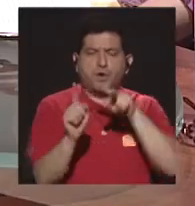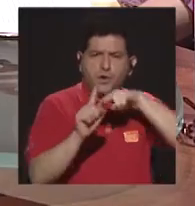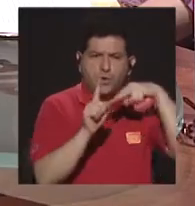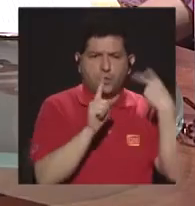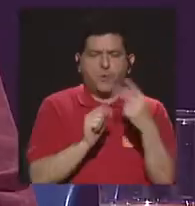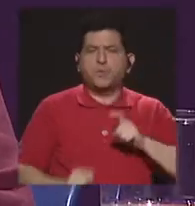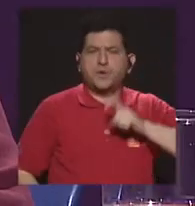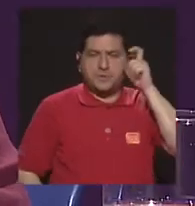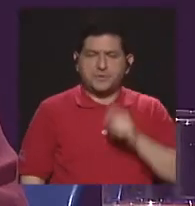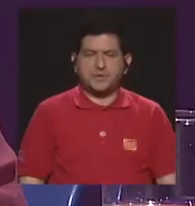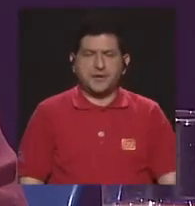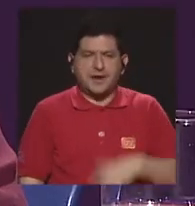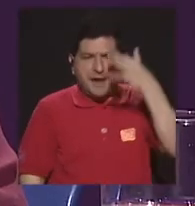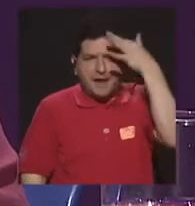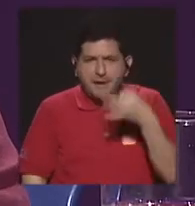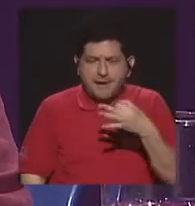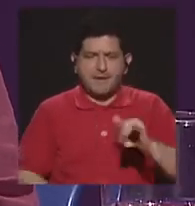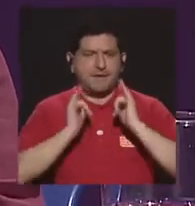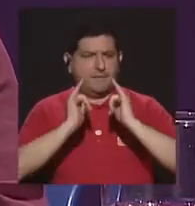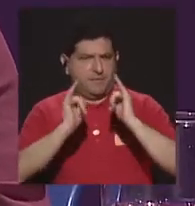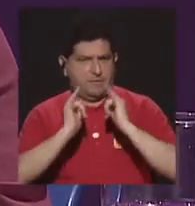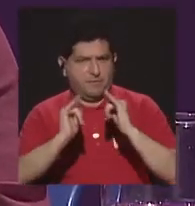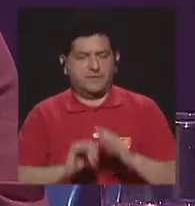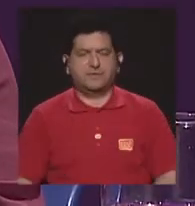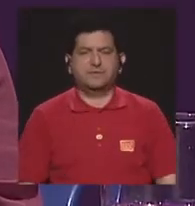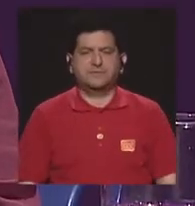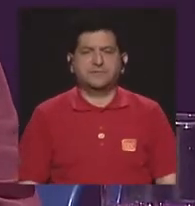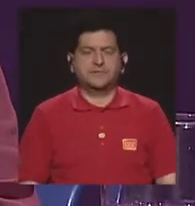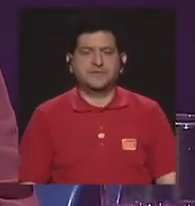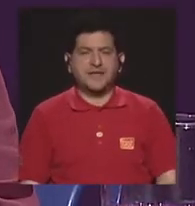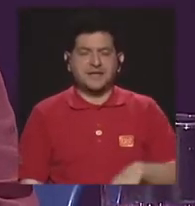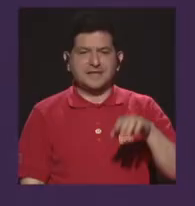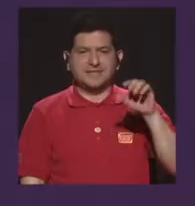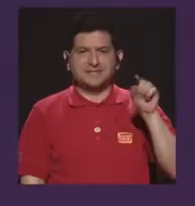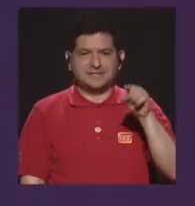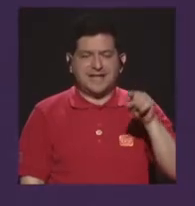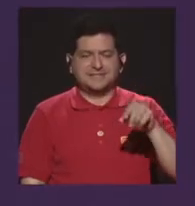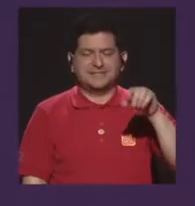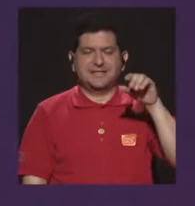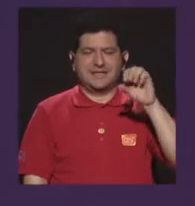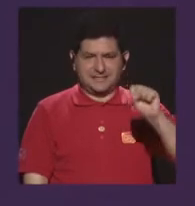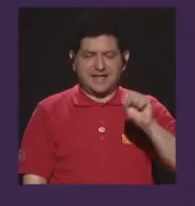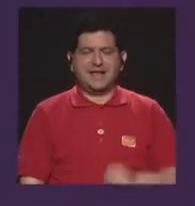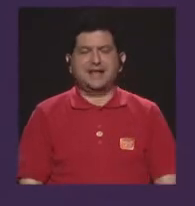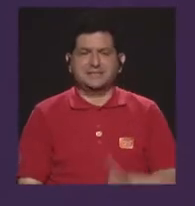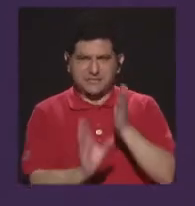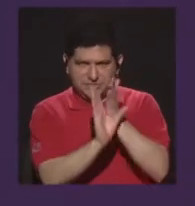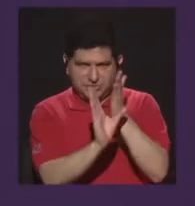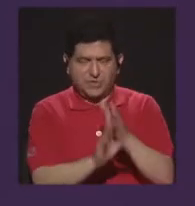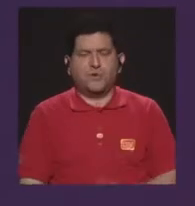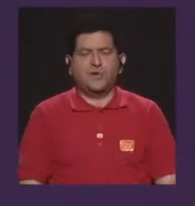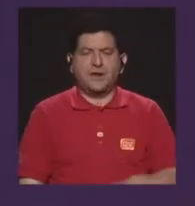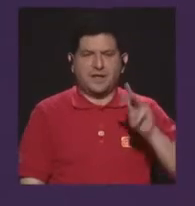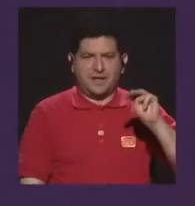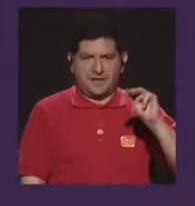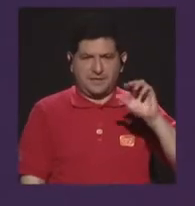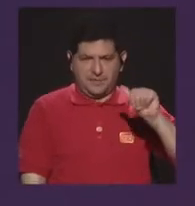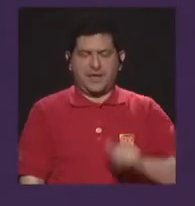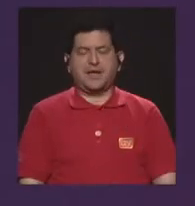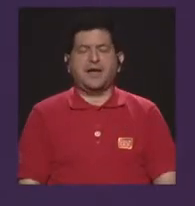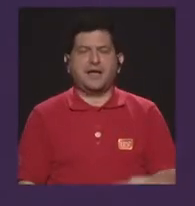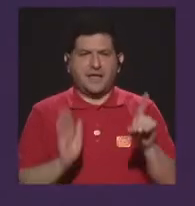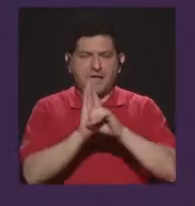Género, una apuesta a la igualdad. Se trata de Saskia Salas, psicóloga, máster en Derechos Humanos en